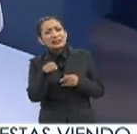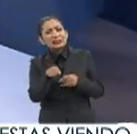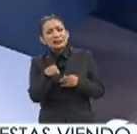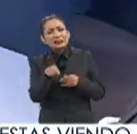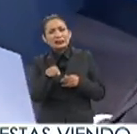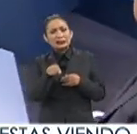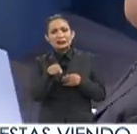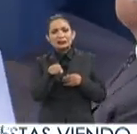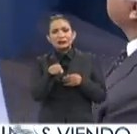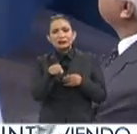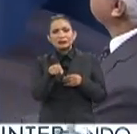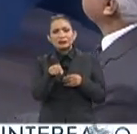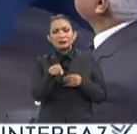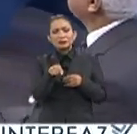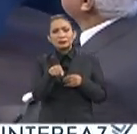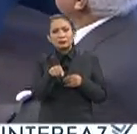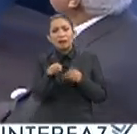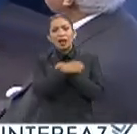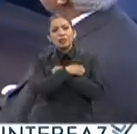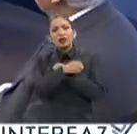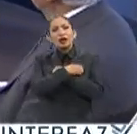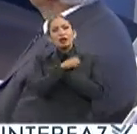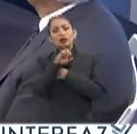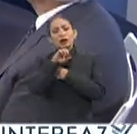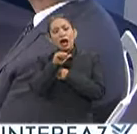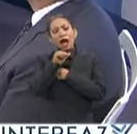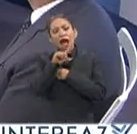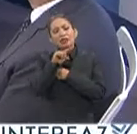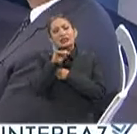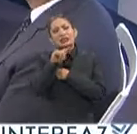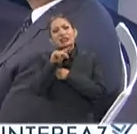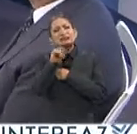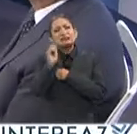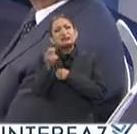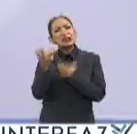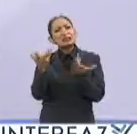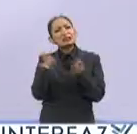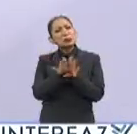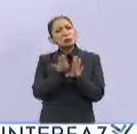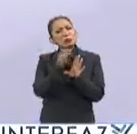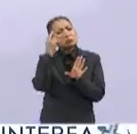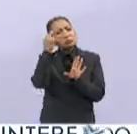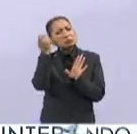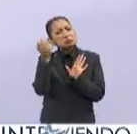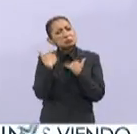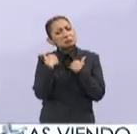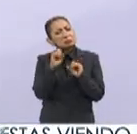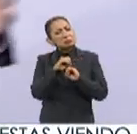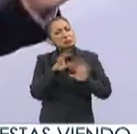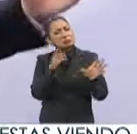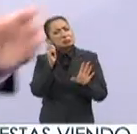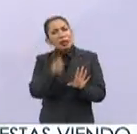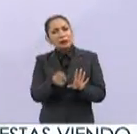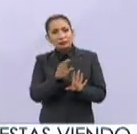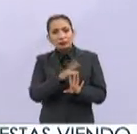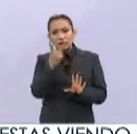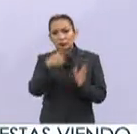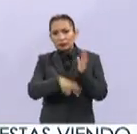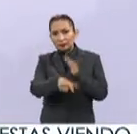precisamente, la educación a distancia? ¿Cómo la analizamos? ¿Cómo la asumimos en este, entrados